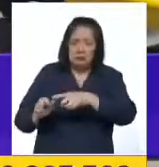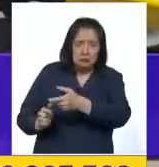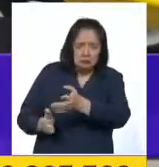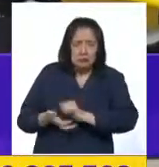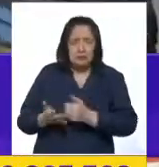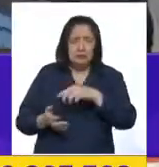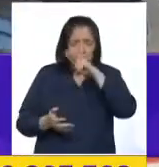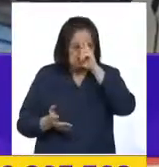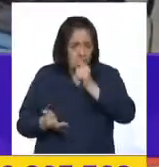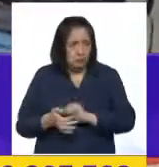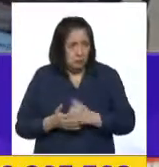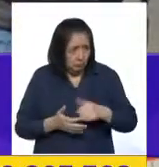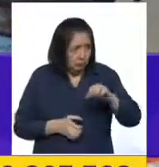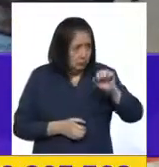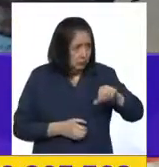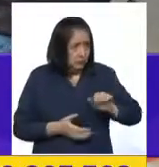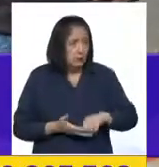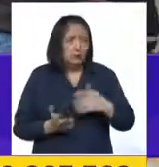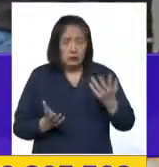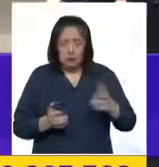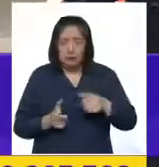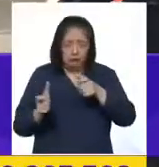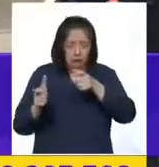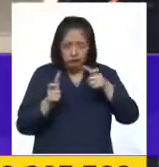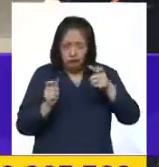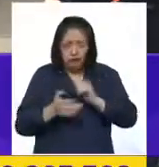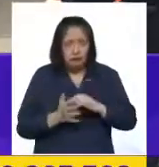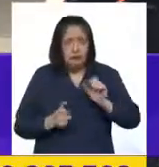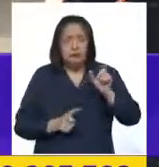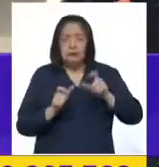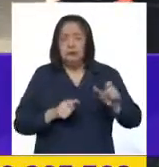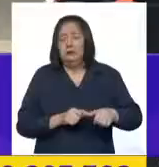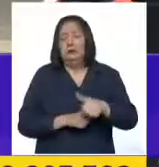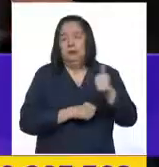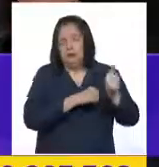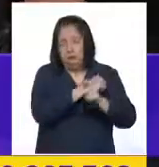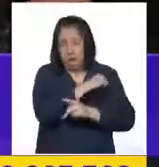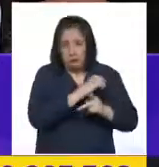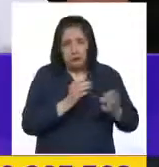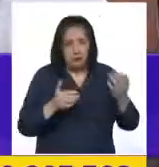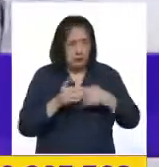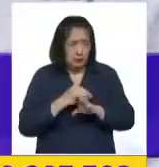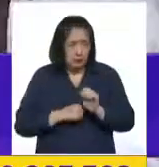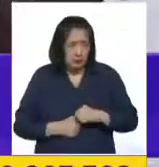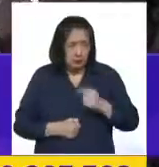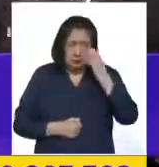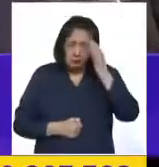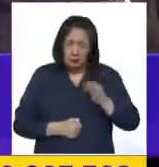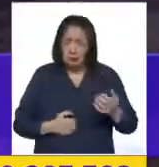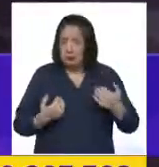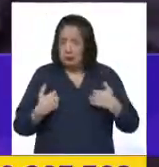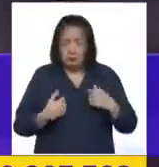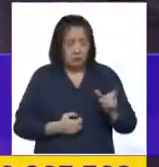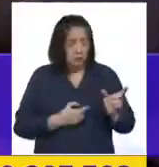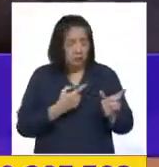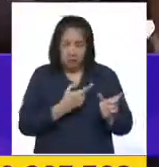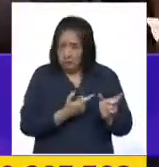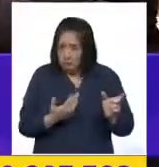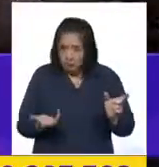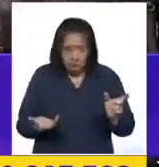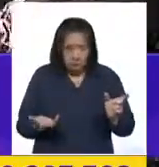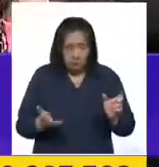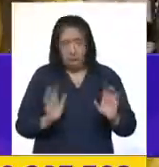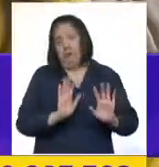hay quienes exigen mayor fiscalización migratoria para los extranjeros que ingresen al país. Creo que a los indocumentados hay que poner